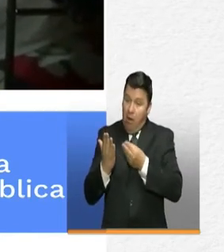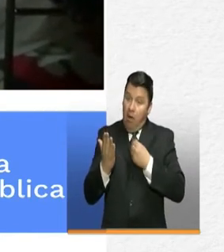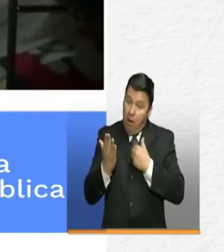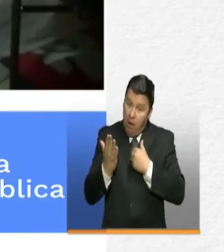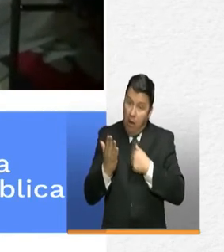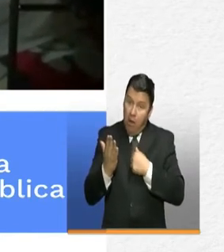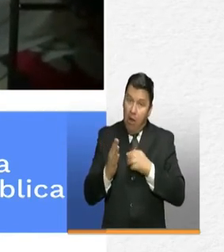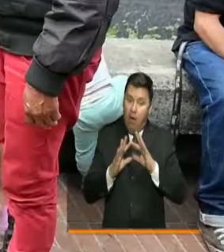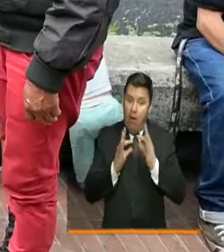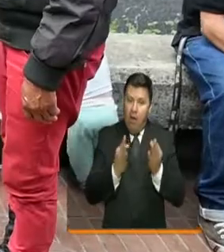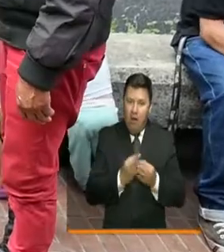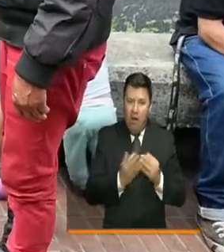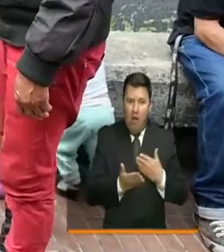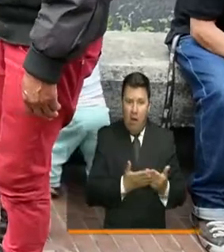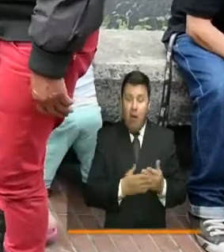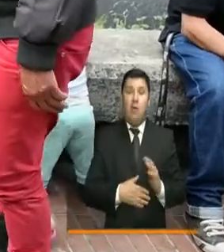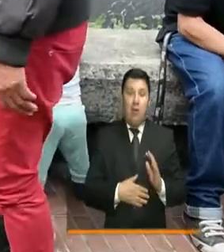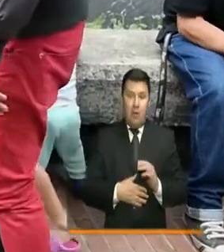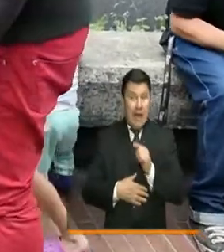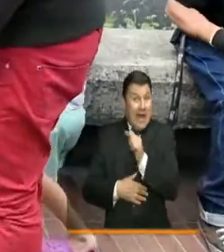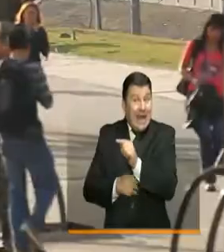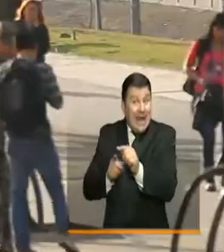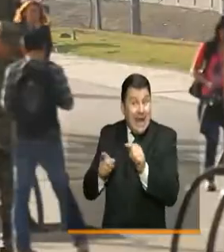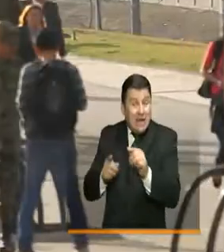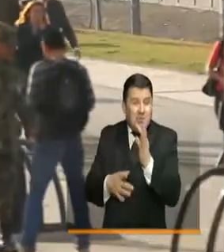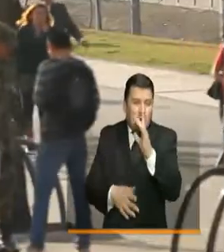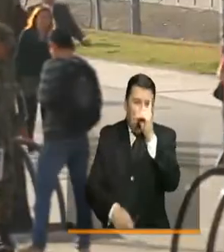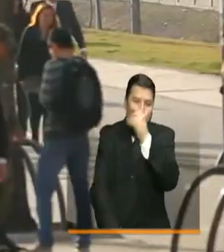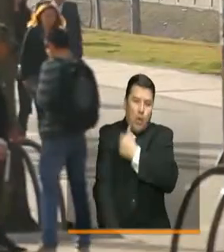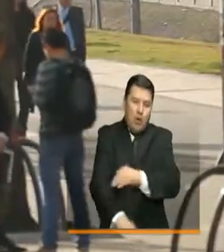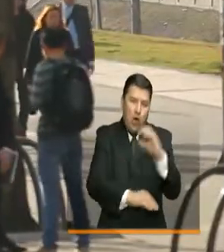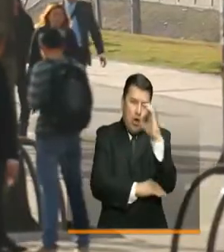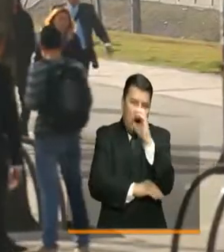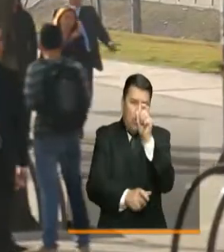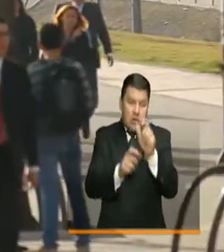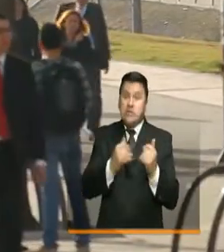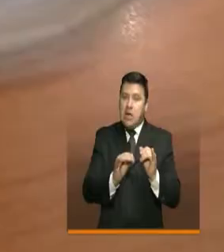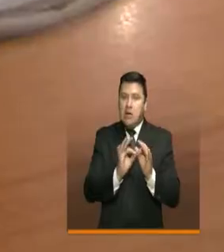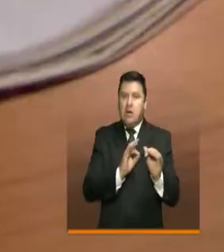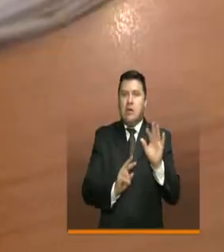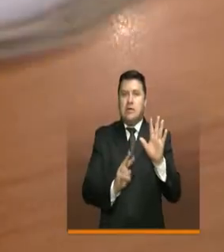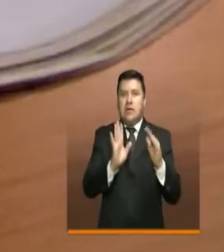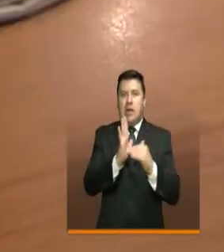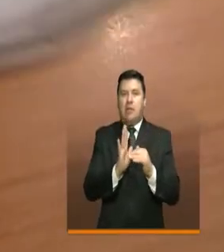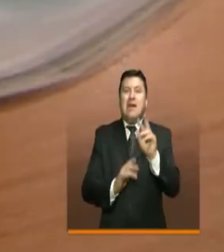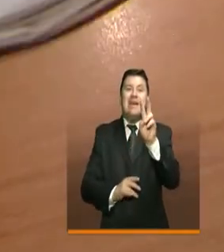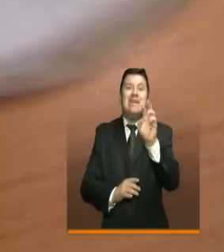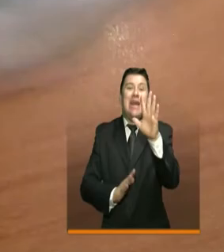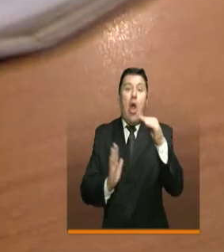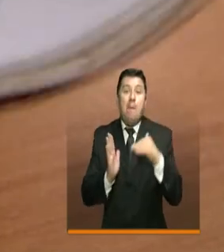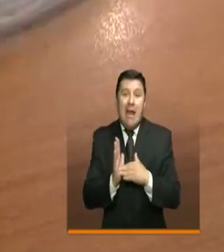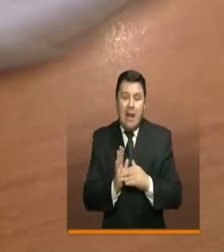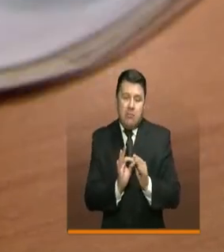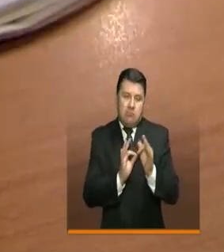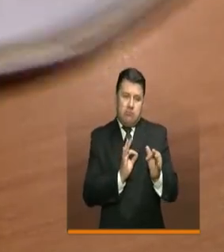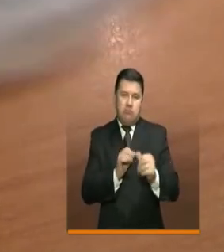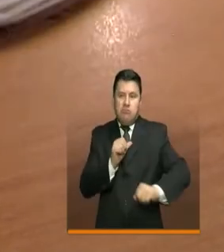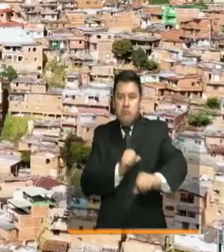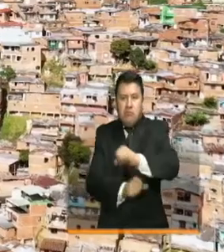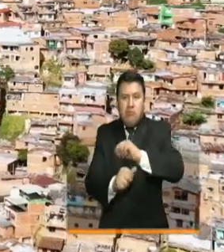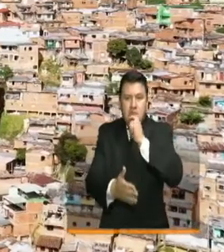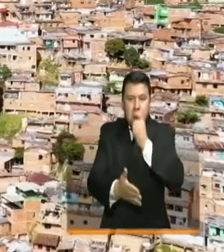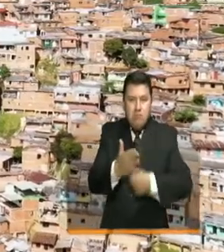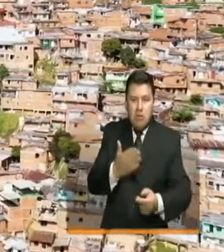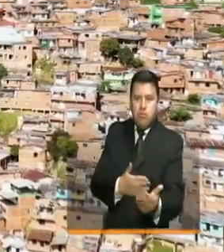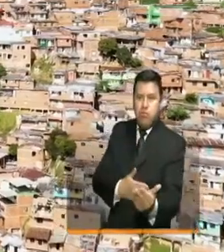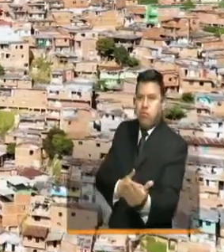la canasta familiar. Así como ellos, 1 millón de colombianos están recibiendo 75 mil pesos por la devolución del IVA que se